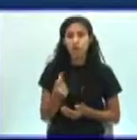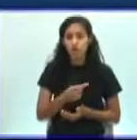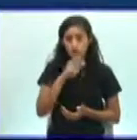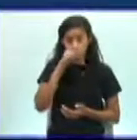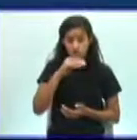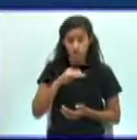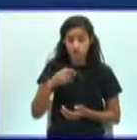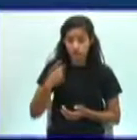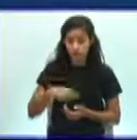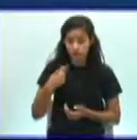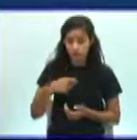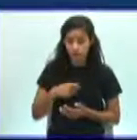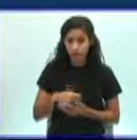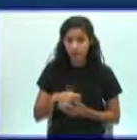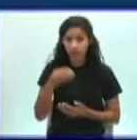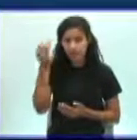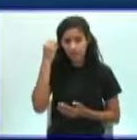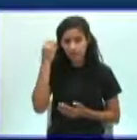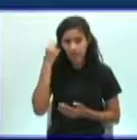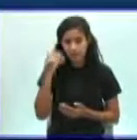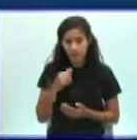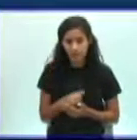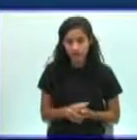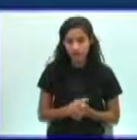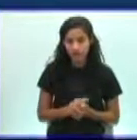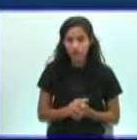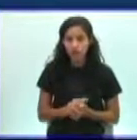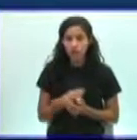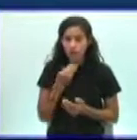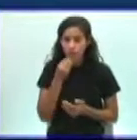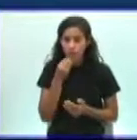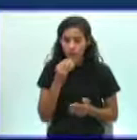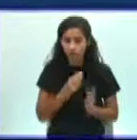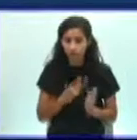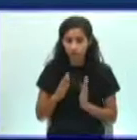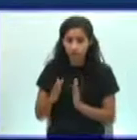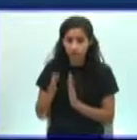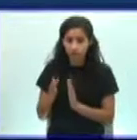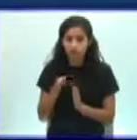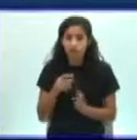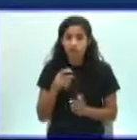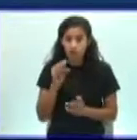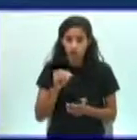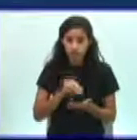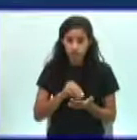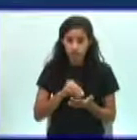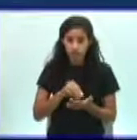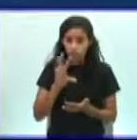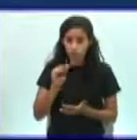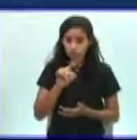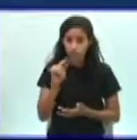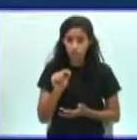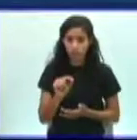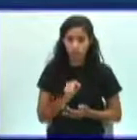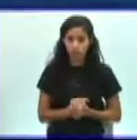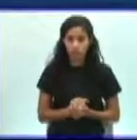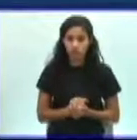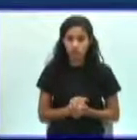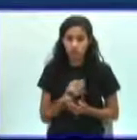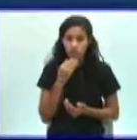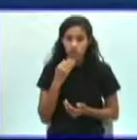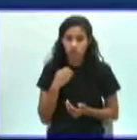y niñas ya deben ser capaces de ordenarlos según la orden que le indican, como